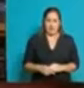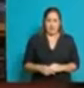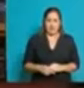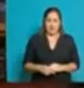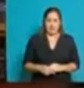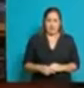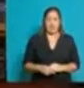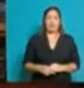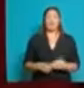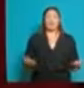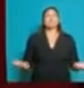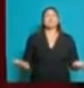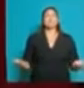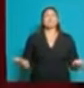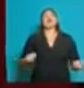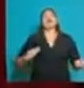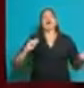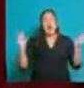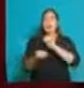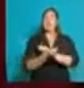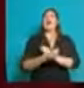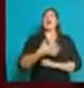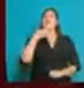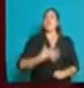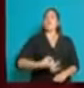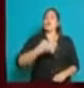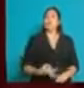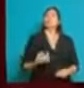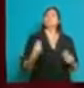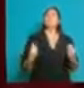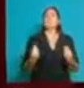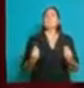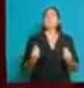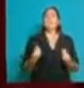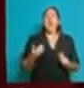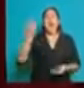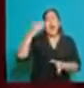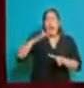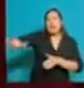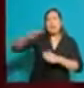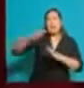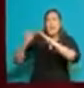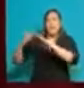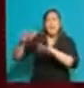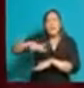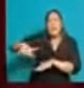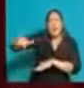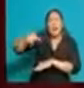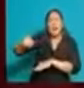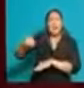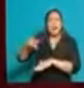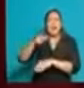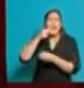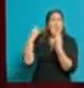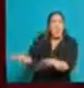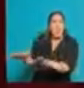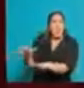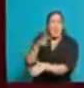Se cambia en serio cuando antes un barrio que era tierra de nadie, hoy con la presencia del